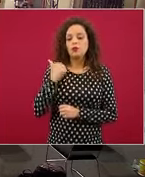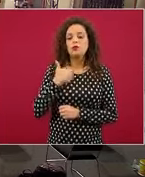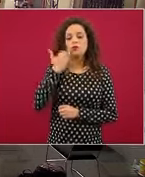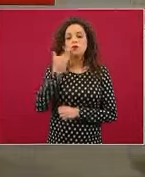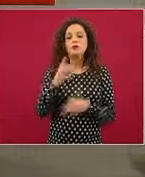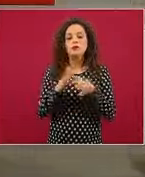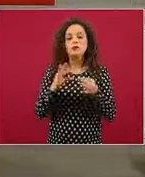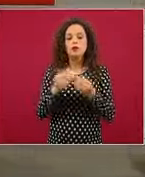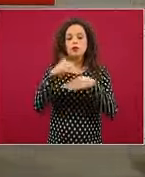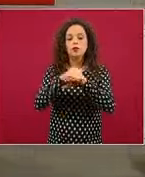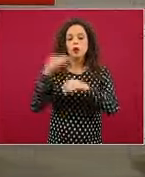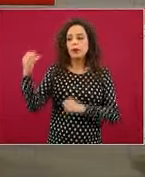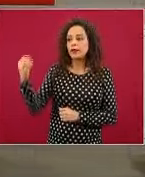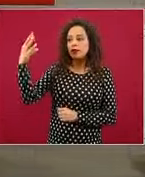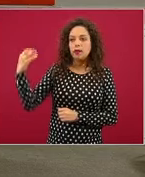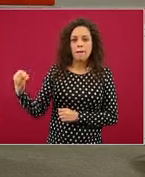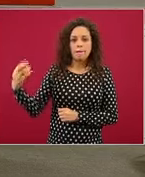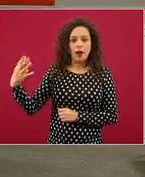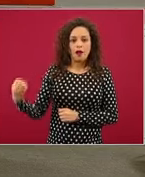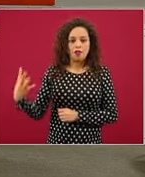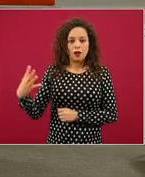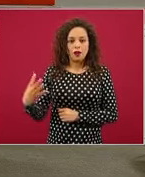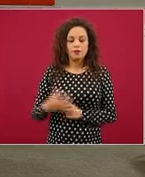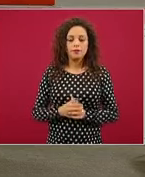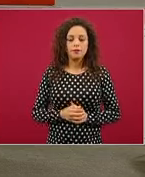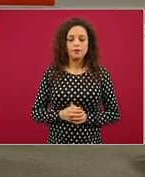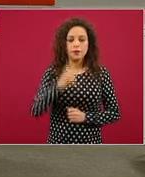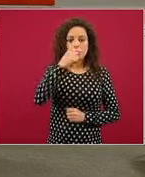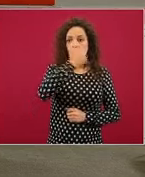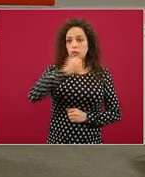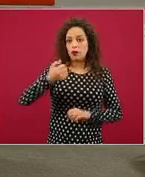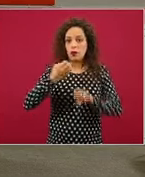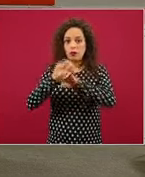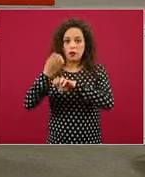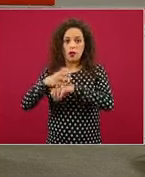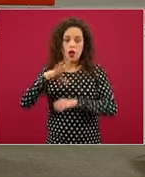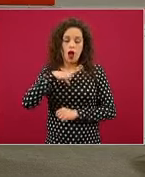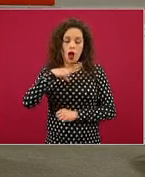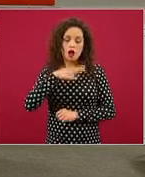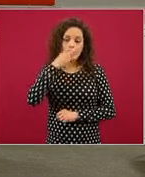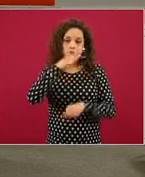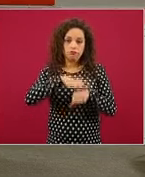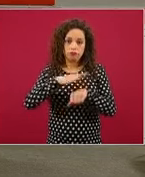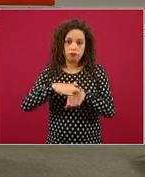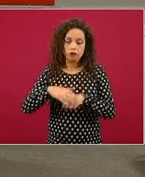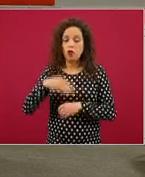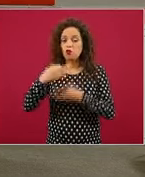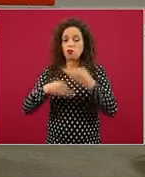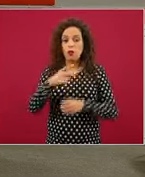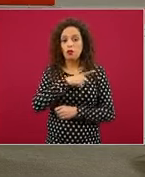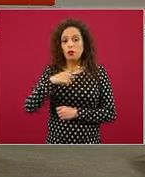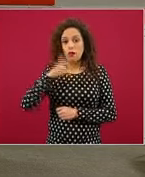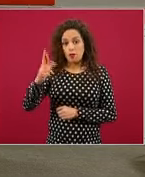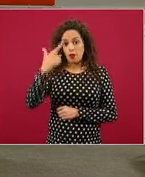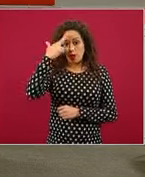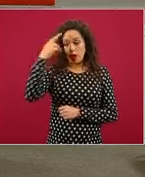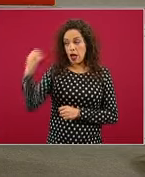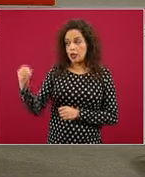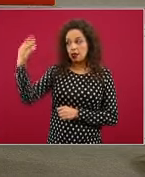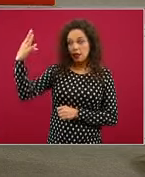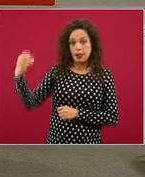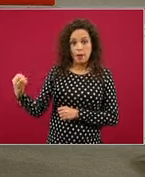el semáforo y las implicaciones que tiene cada entidad federativa, recordando a todos y todas que el semáforo de